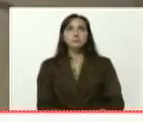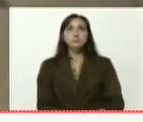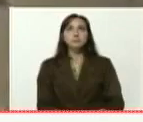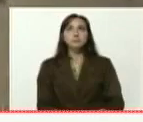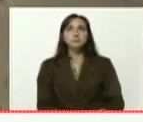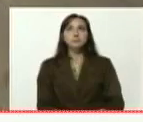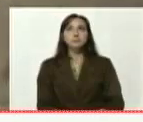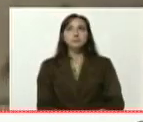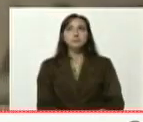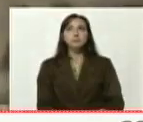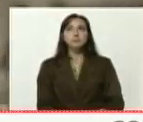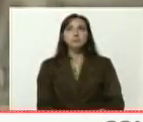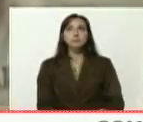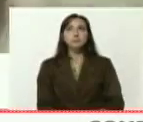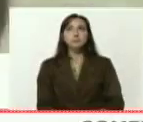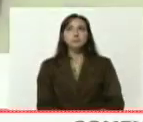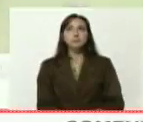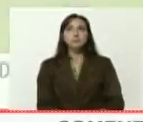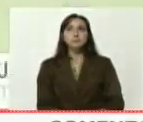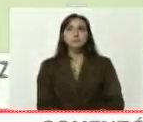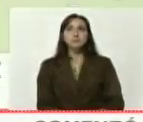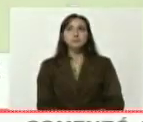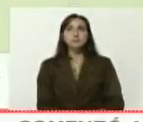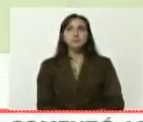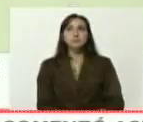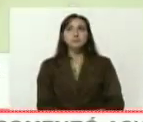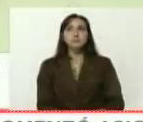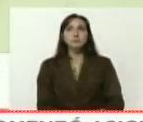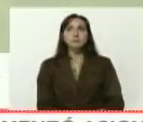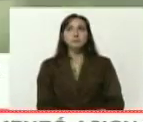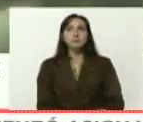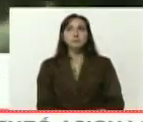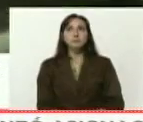Se perfilan cada vez más como una perspectiva clara para la